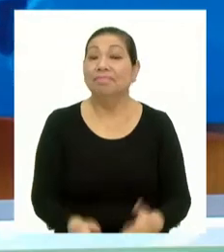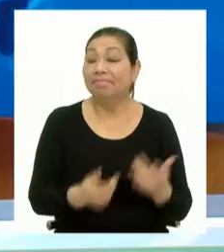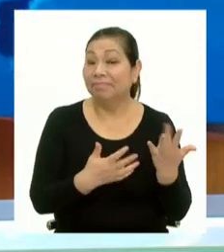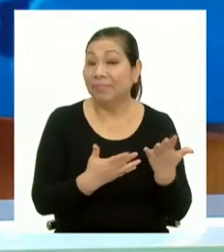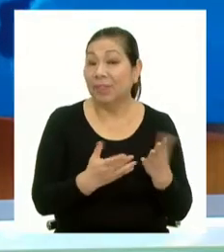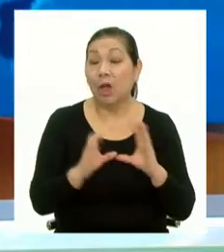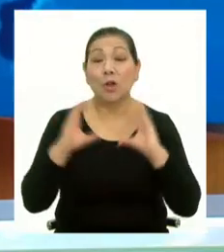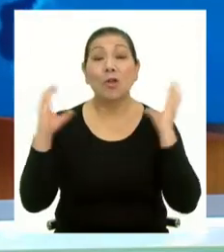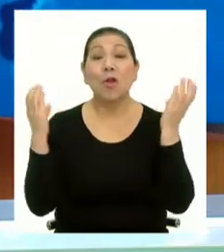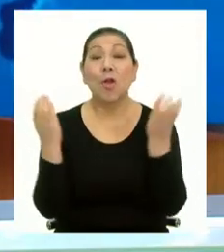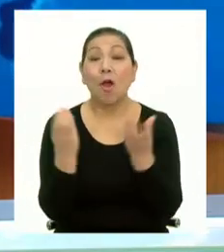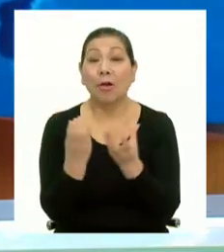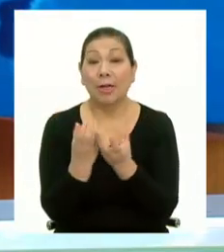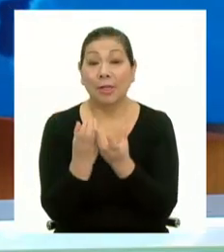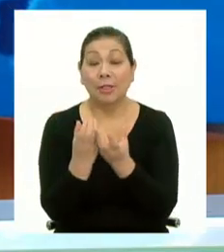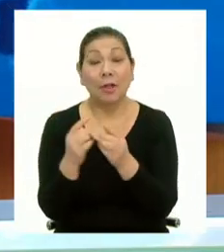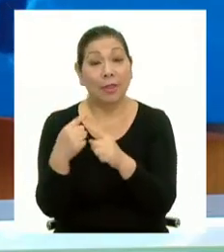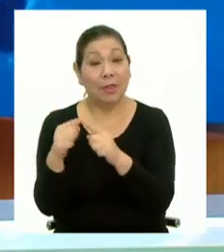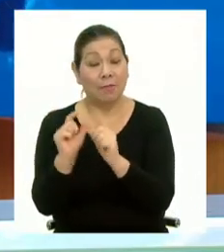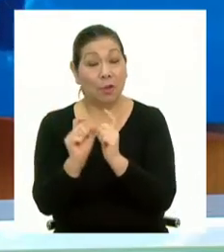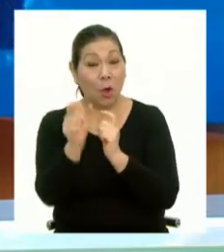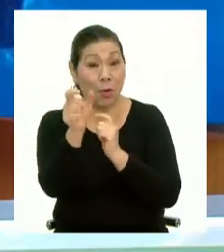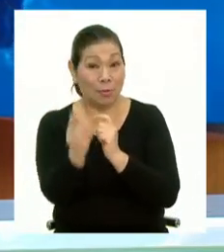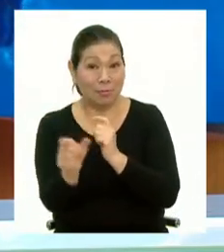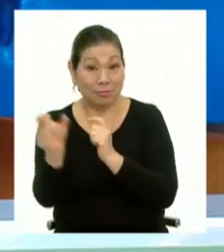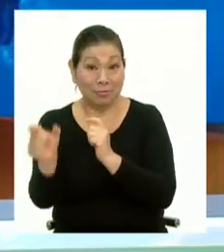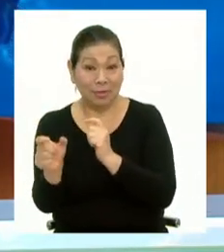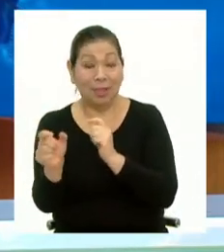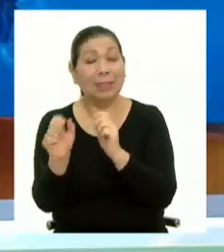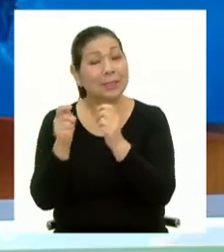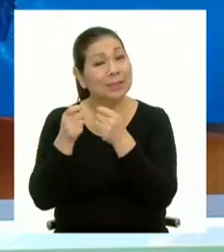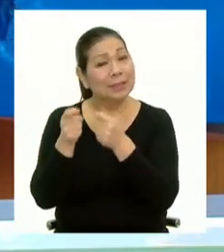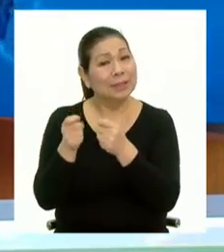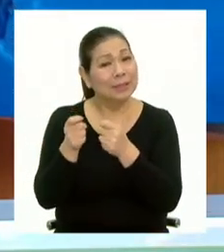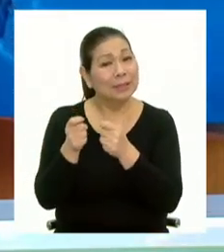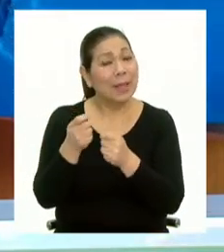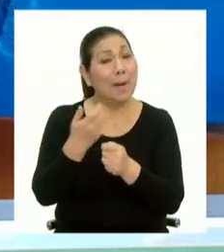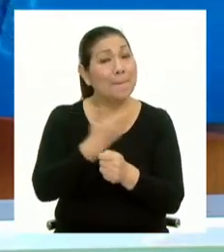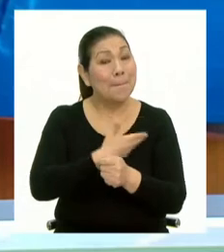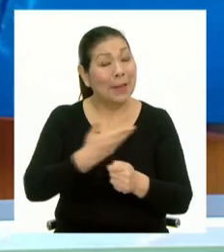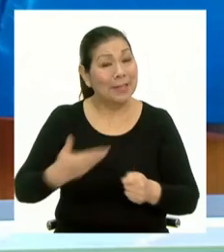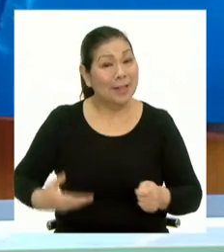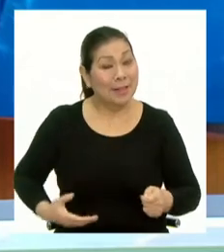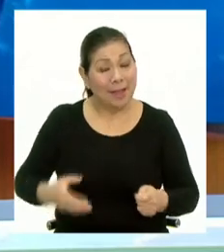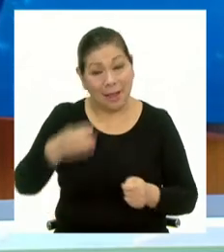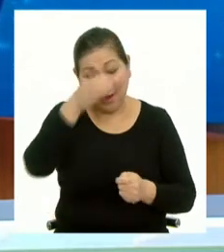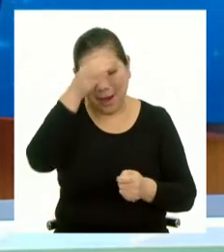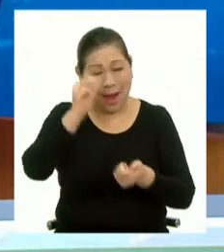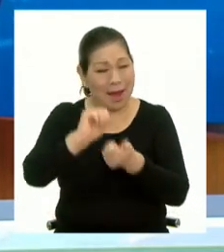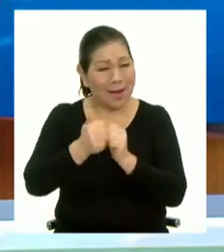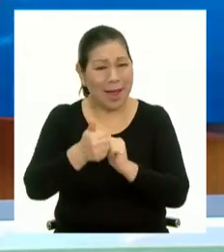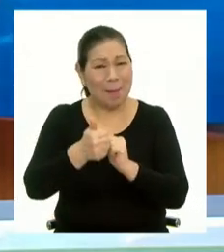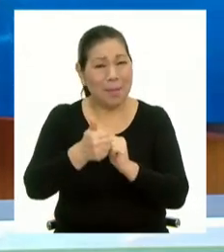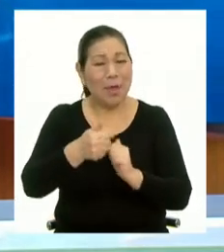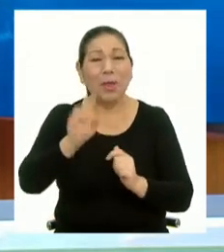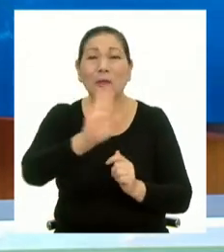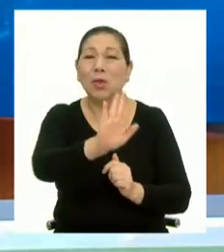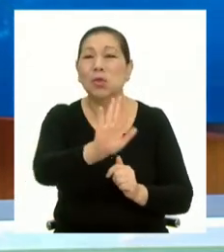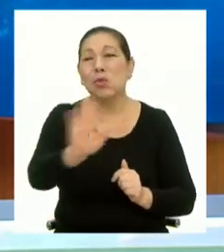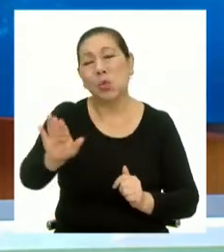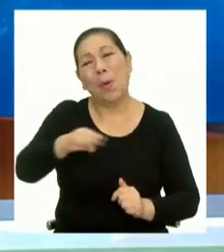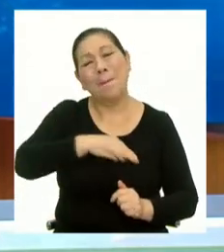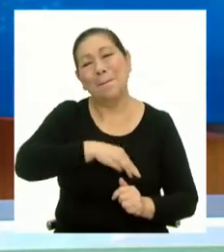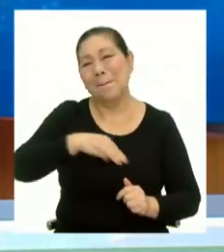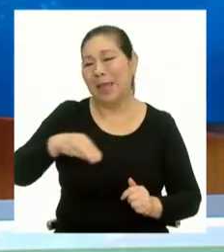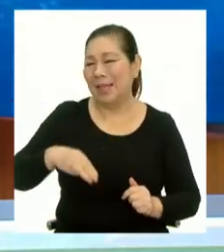Mientras, en el Congreso de la República, parlamentarios de diversas bancadas insisten en pedirle al presidente Pedro Castillo cambios en el gabinete ministerial